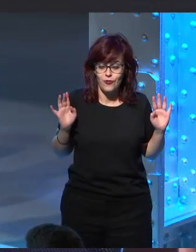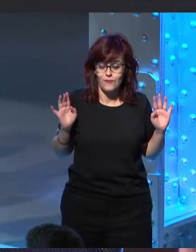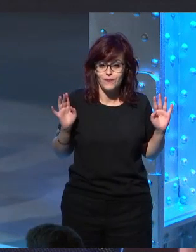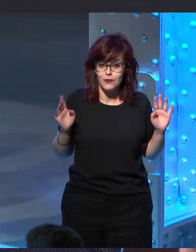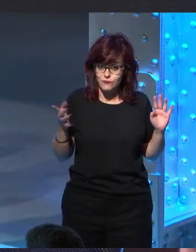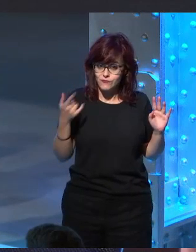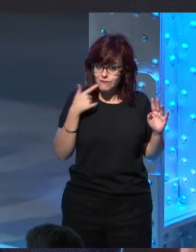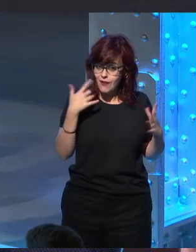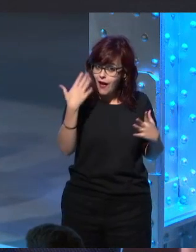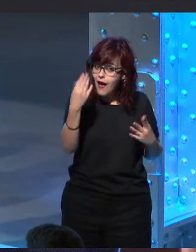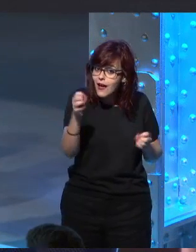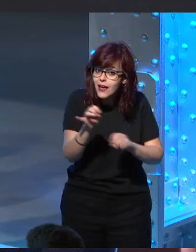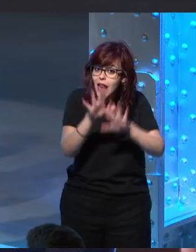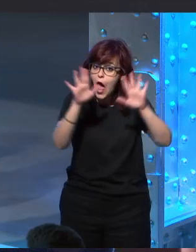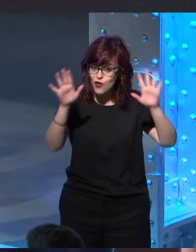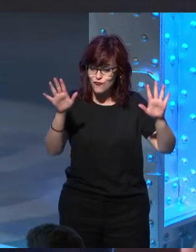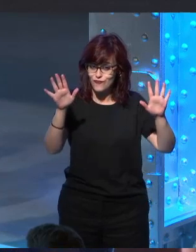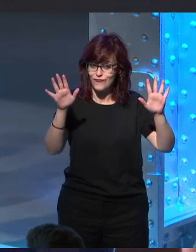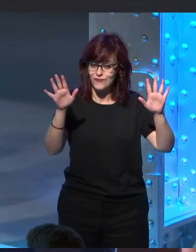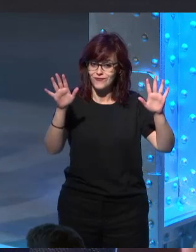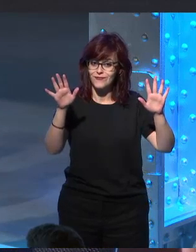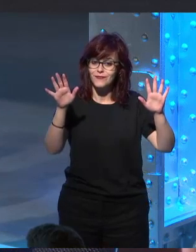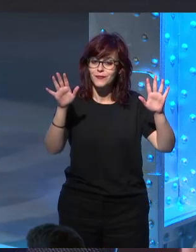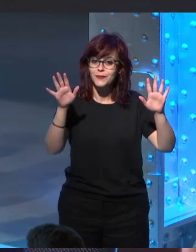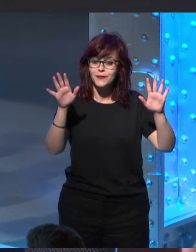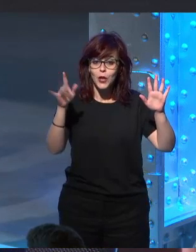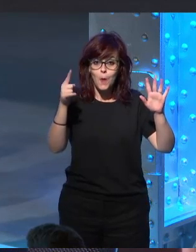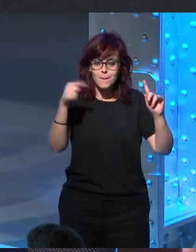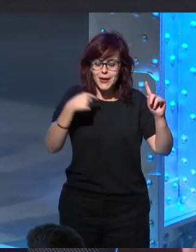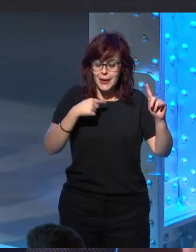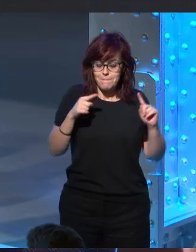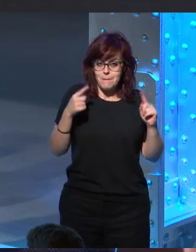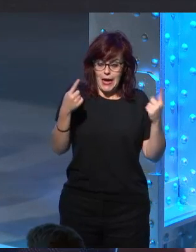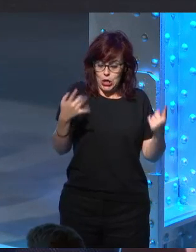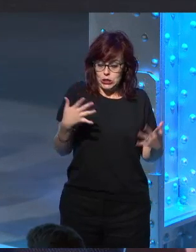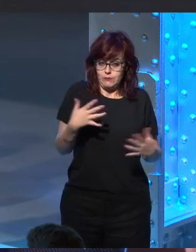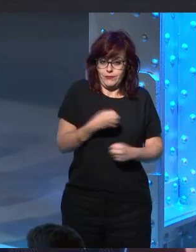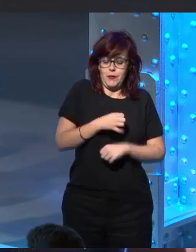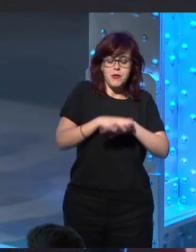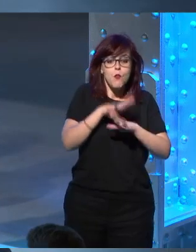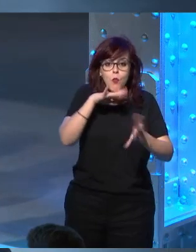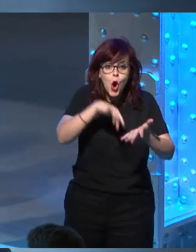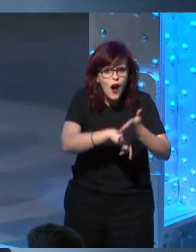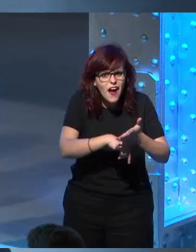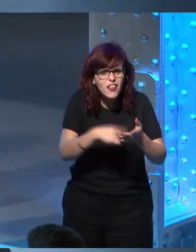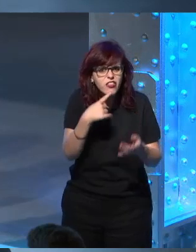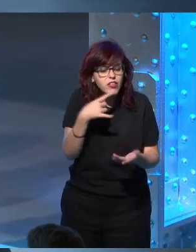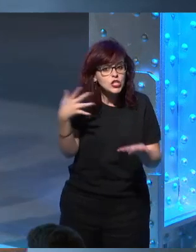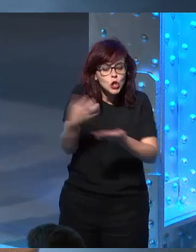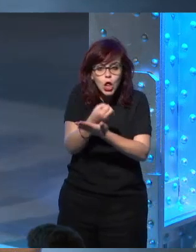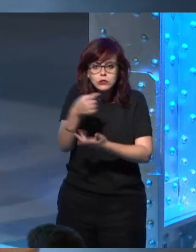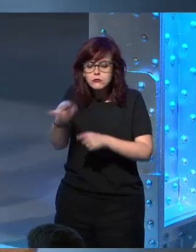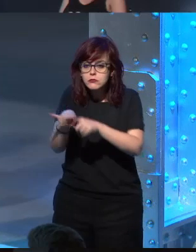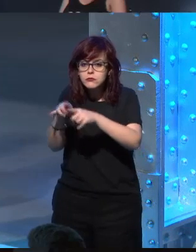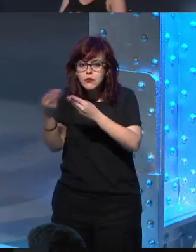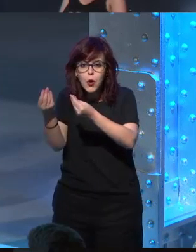Tiene que quedar claro que el primer sorprendido soy yo. O sea, mi mujer dice, eso que dicen todos, es